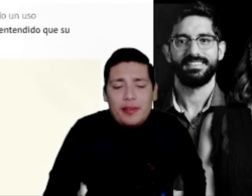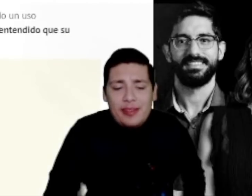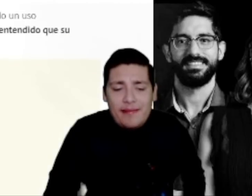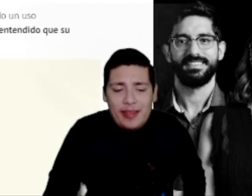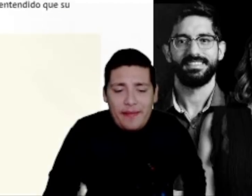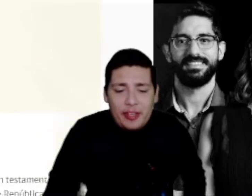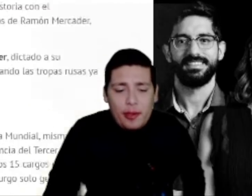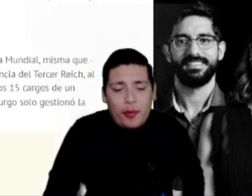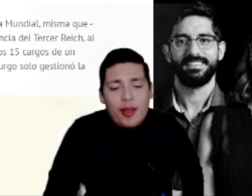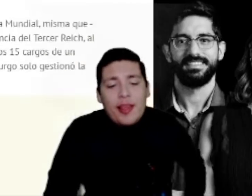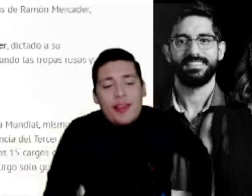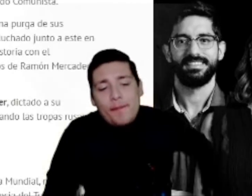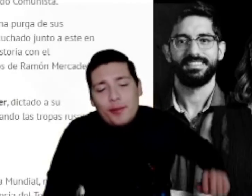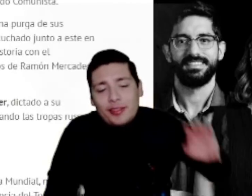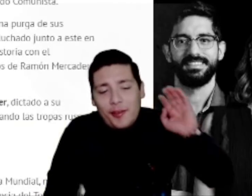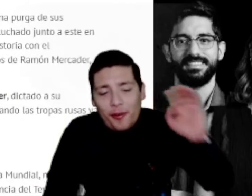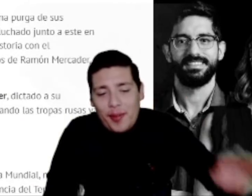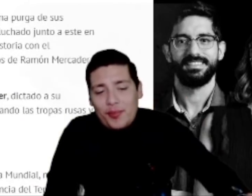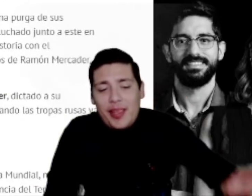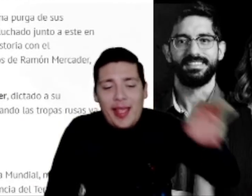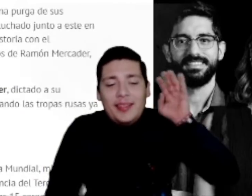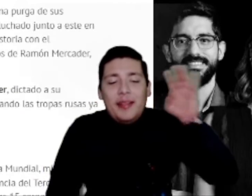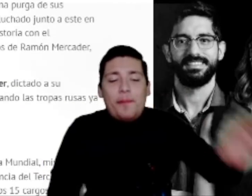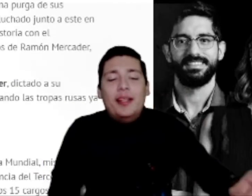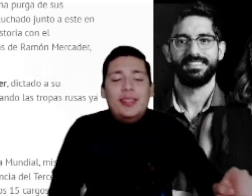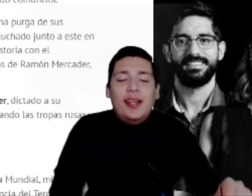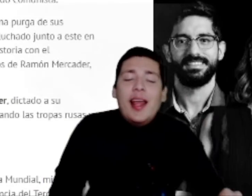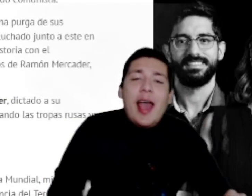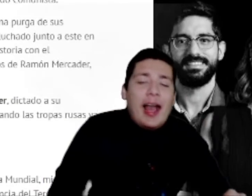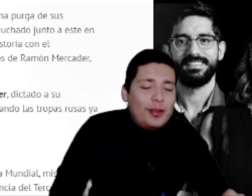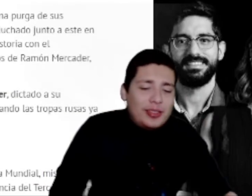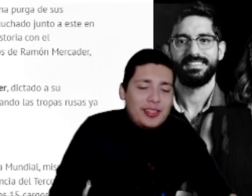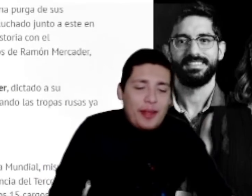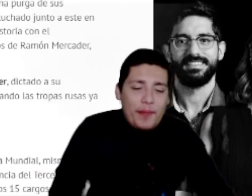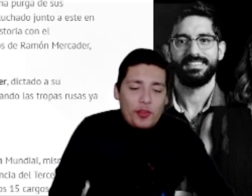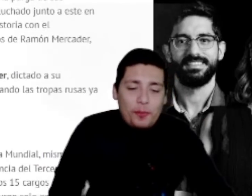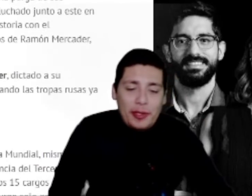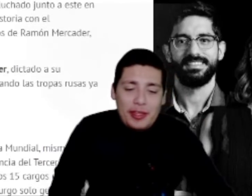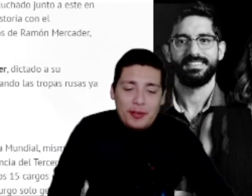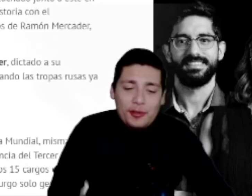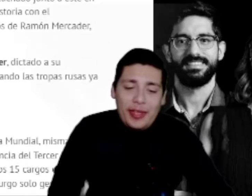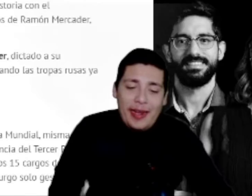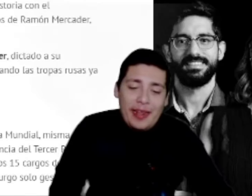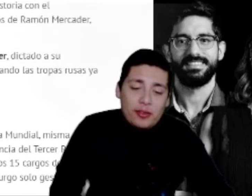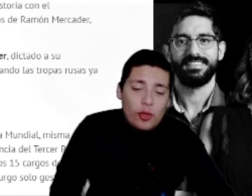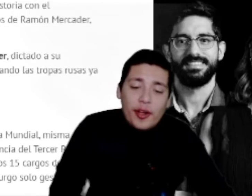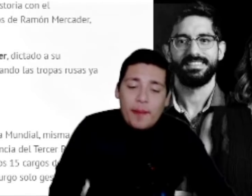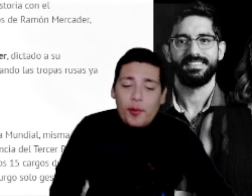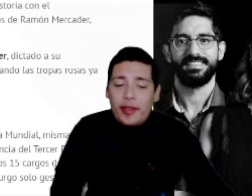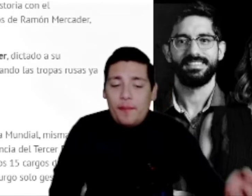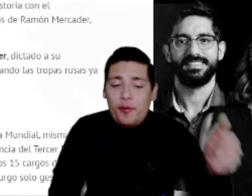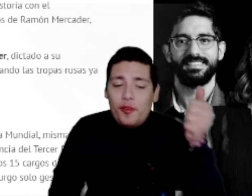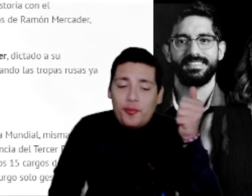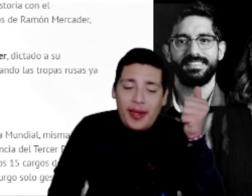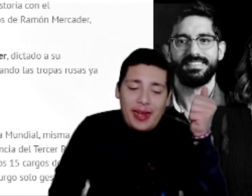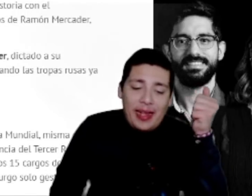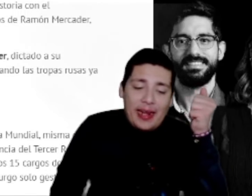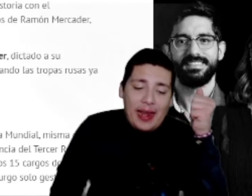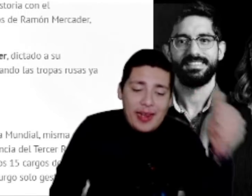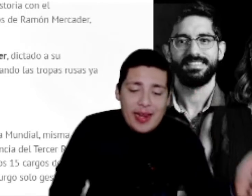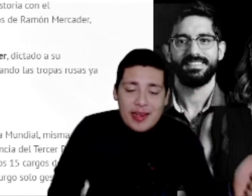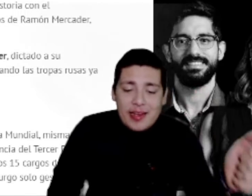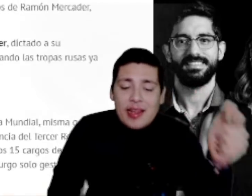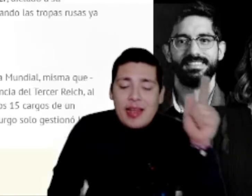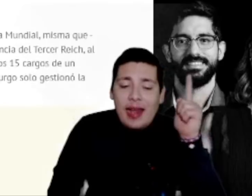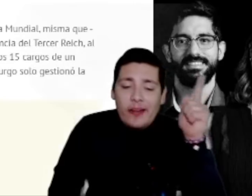anunció el presidente Andrés Manuel, y posteriormente ya se pasan a los testamentos políticos en la historia. Por ejemplo, nos manejan